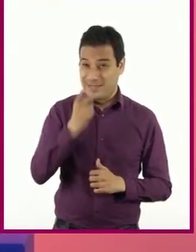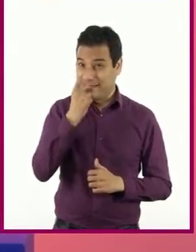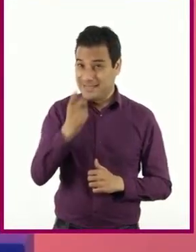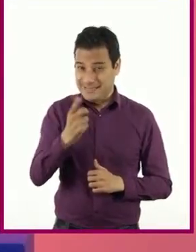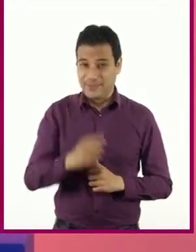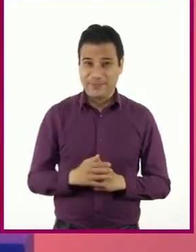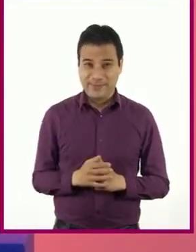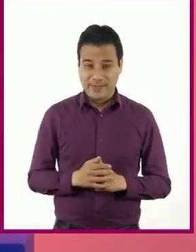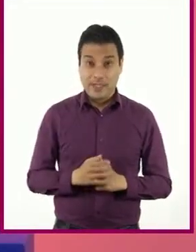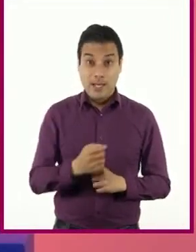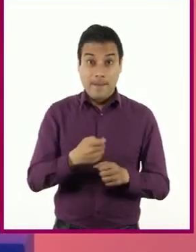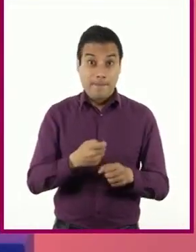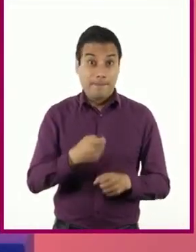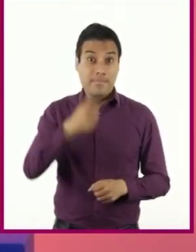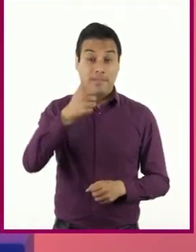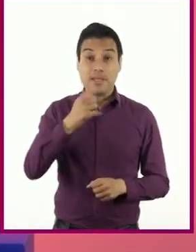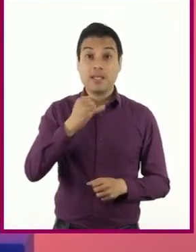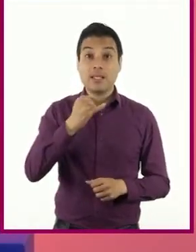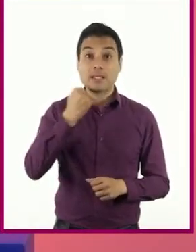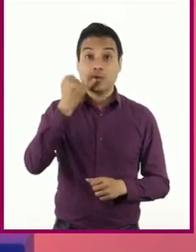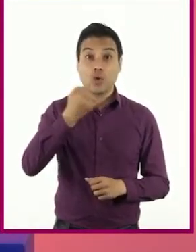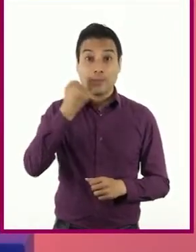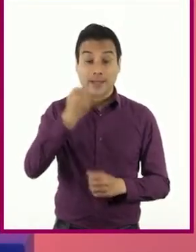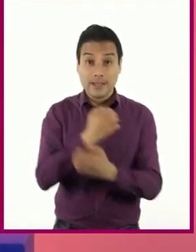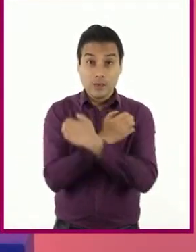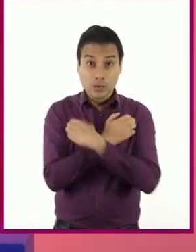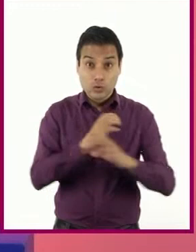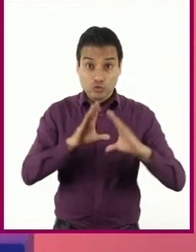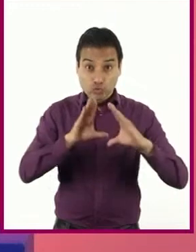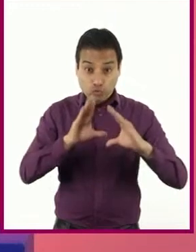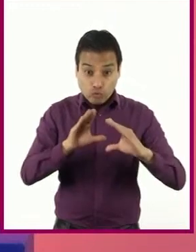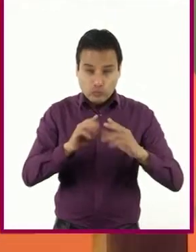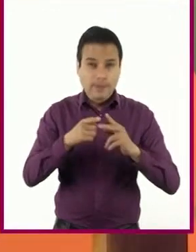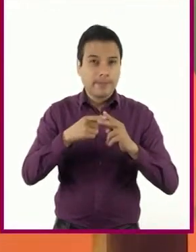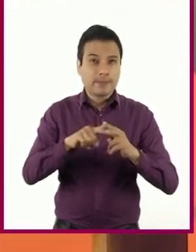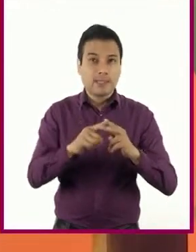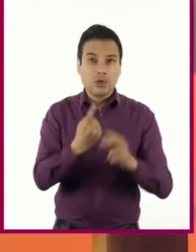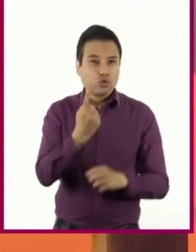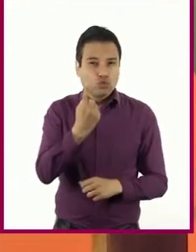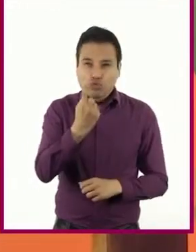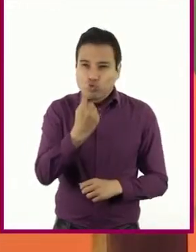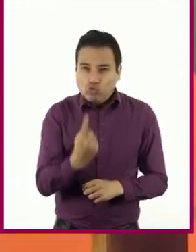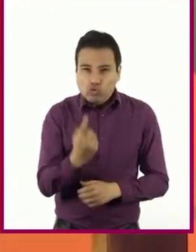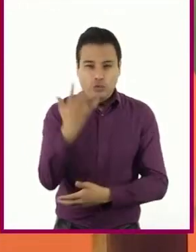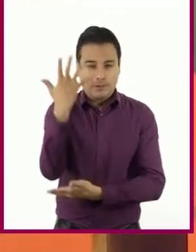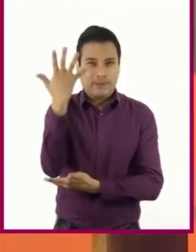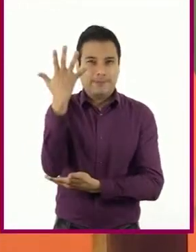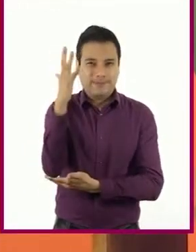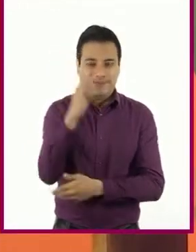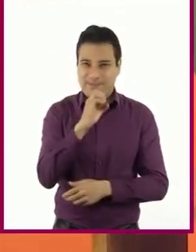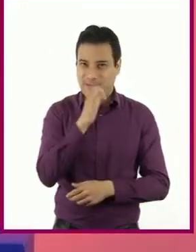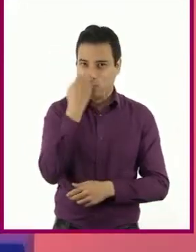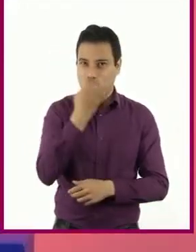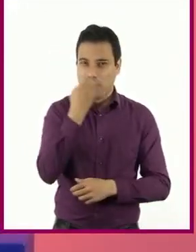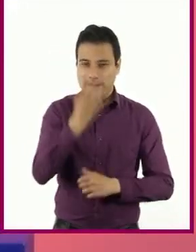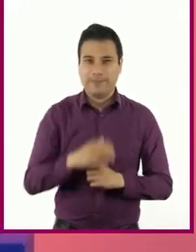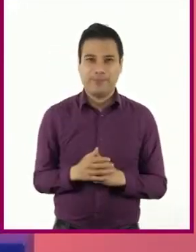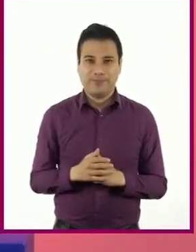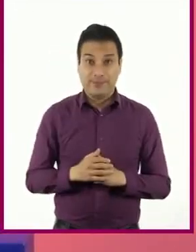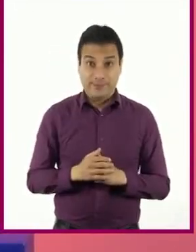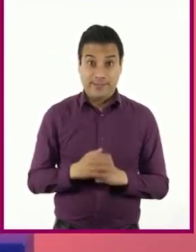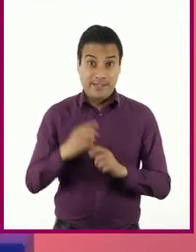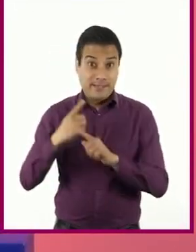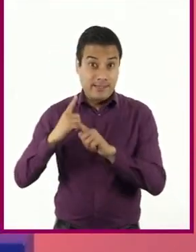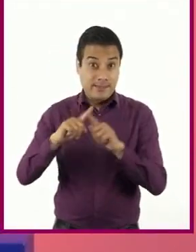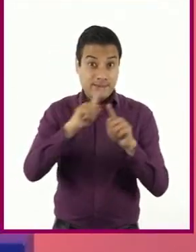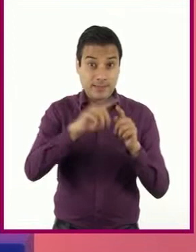la primera lengua o la lengua materna debe empezar desde los primeros años de escolaridad. Cuando se habla de diversidad cultural, es inevitable